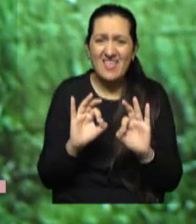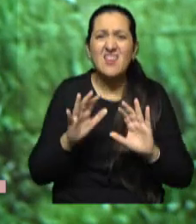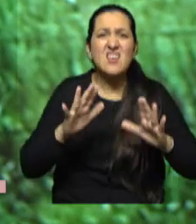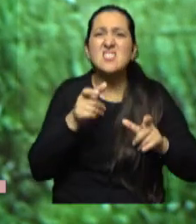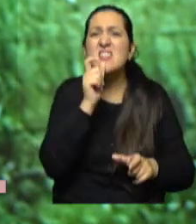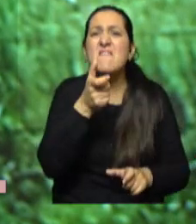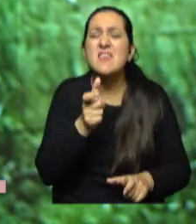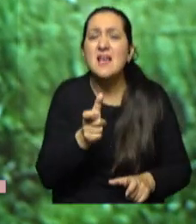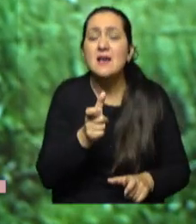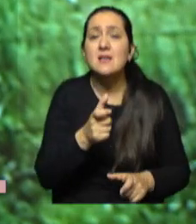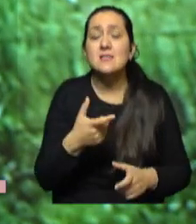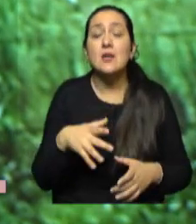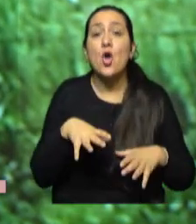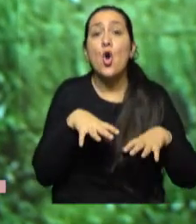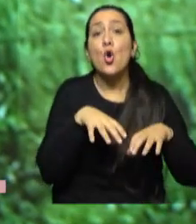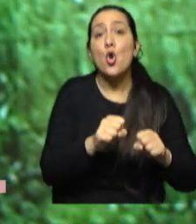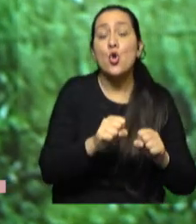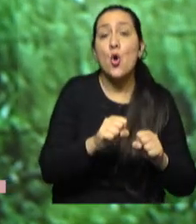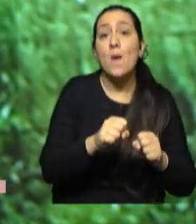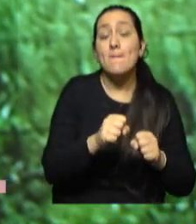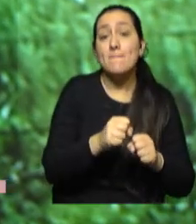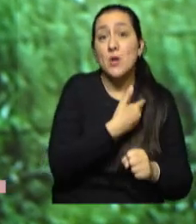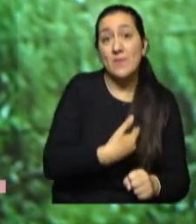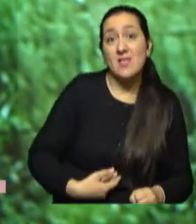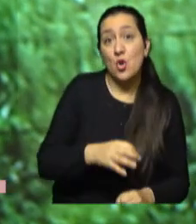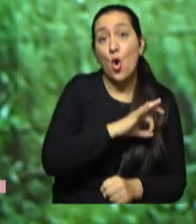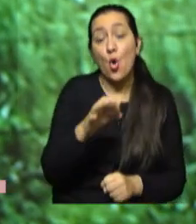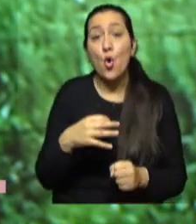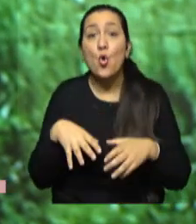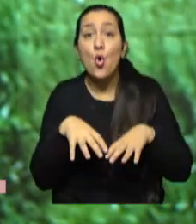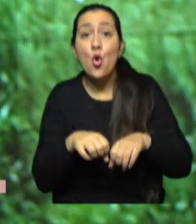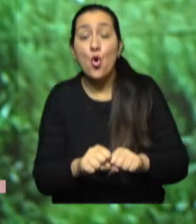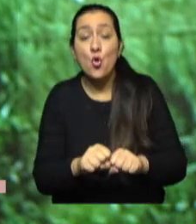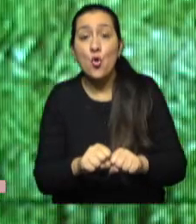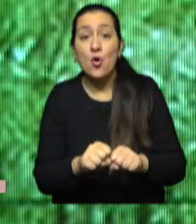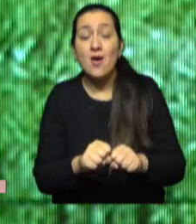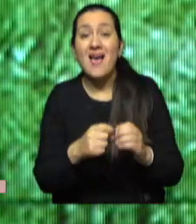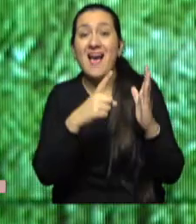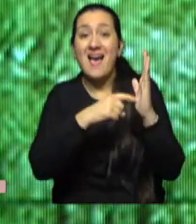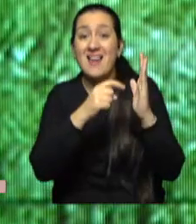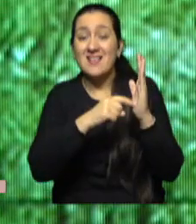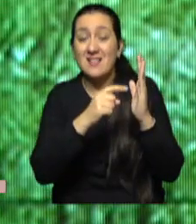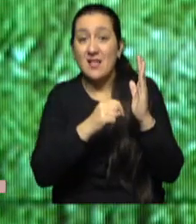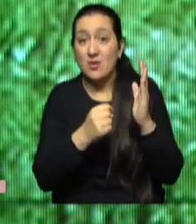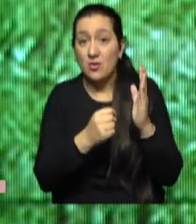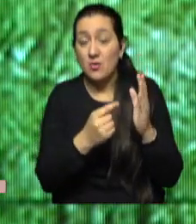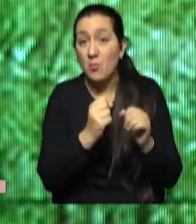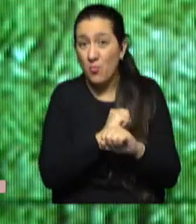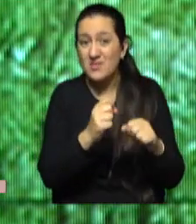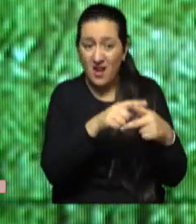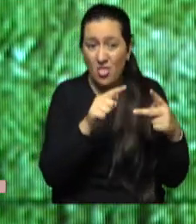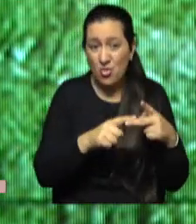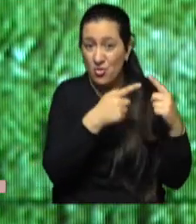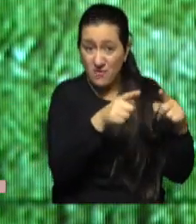color no propietario colono arrendatario y Y qué cambia que malini sea colono o no sea colono podés explicar